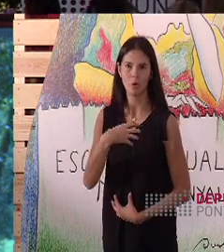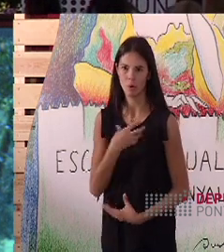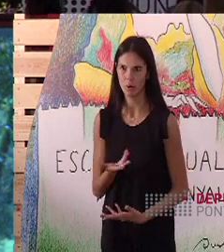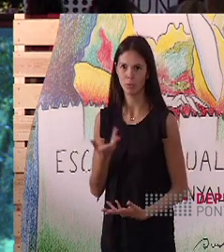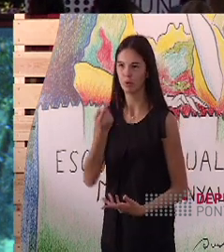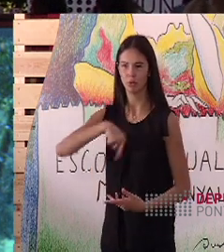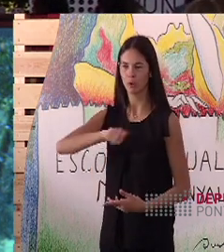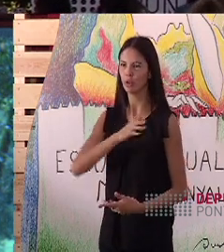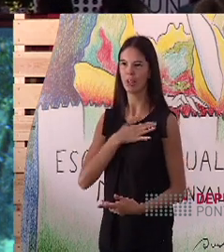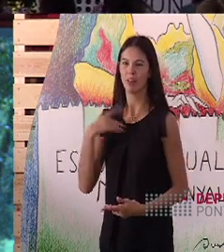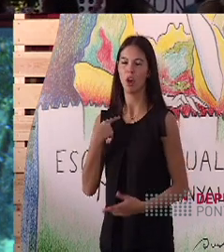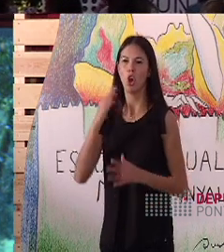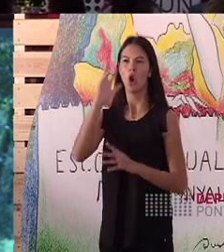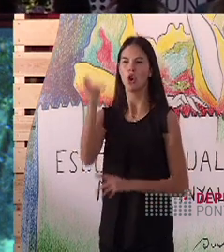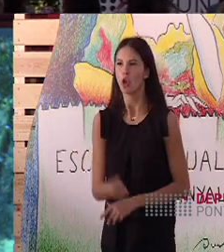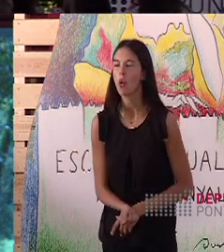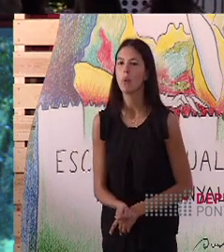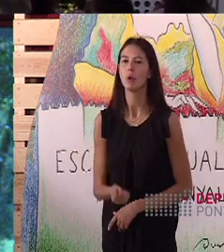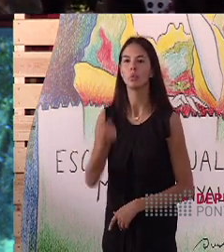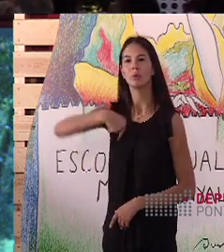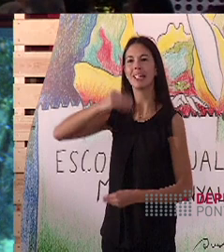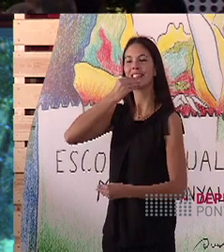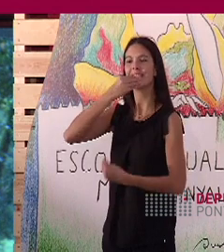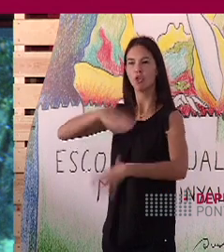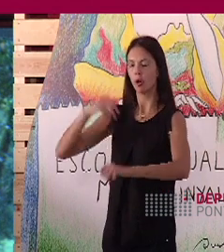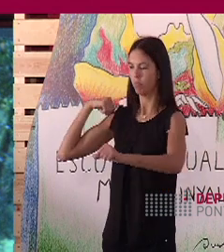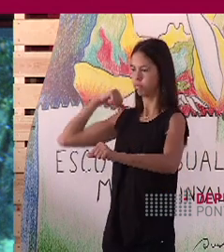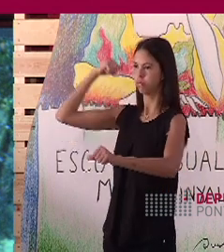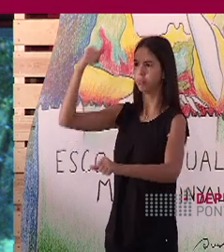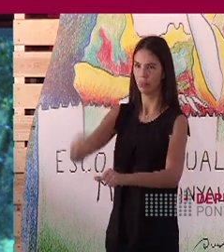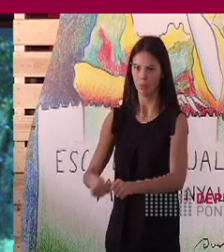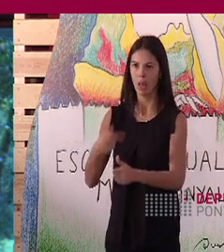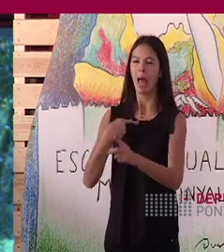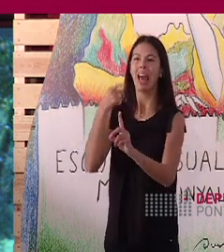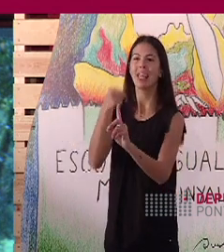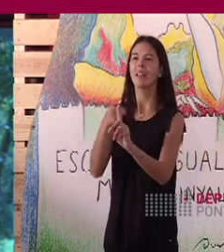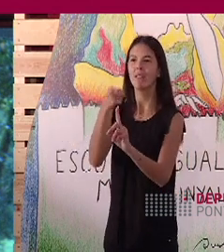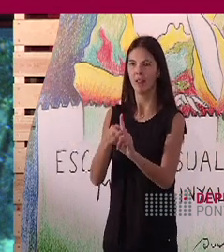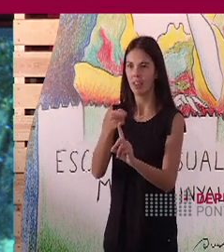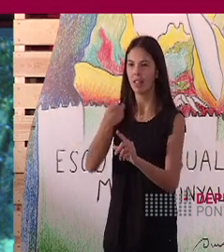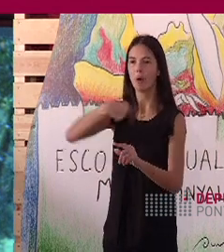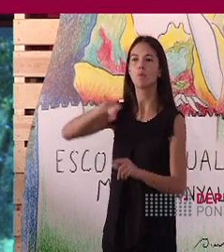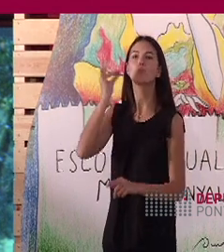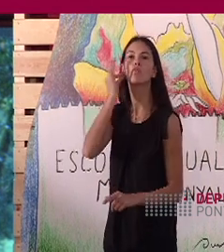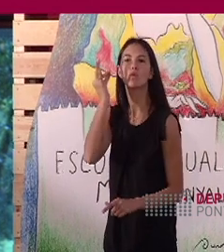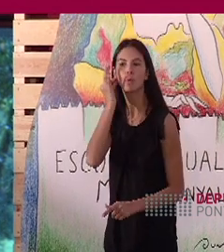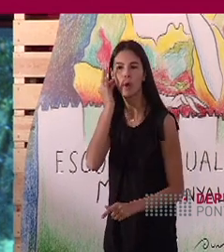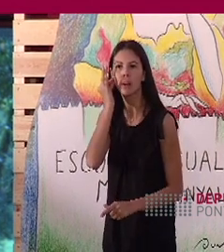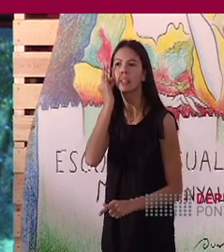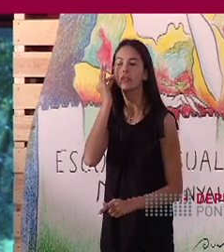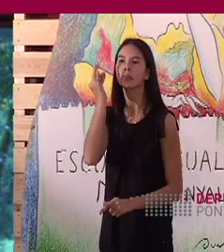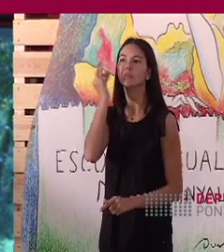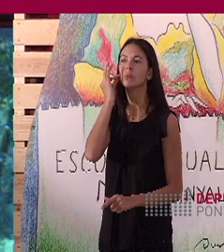nos roben unha vez máis a nosa historia, a referencias de mulleres